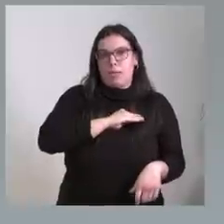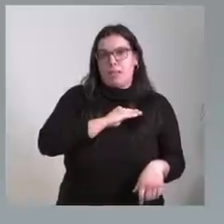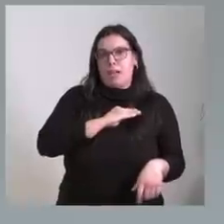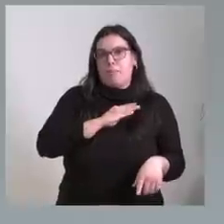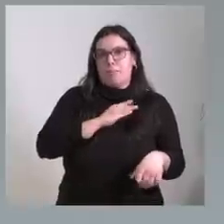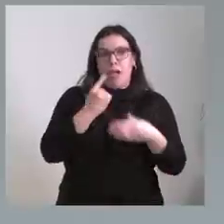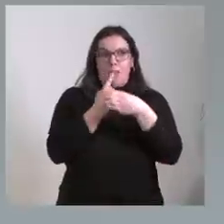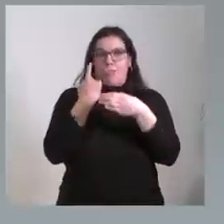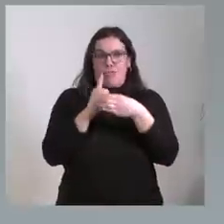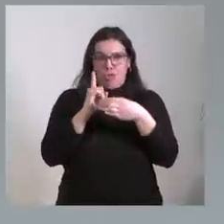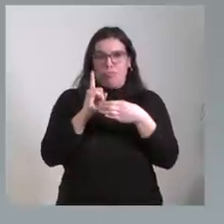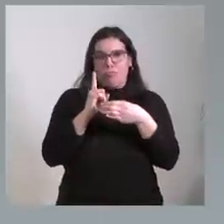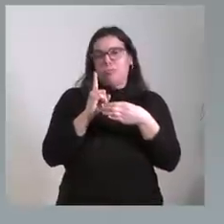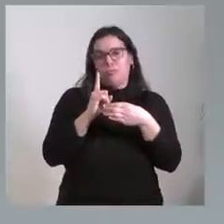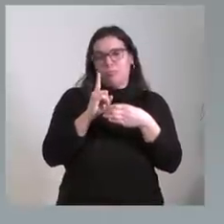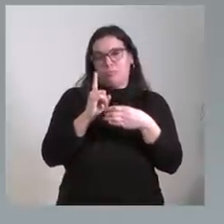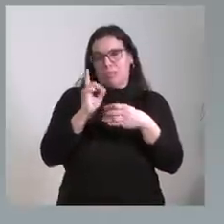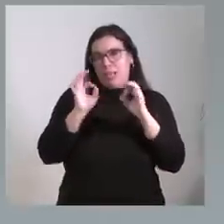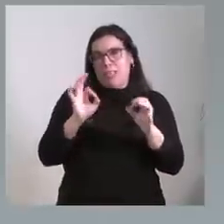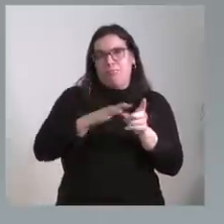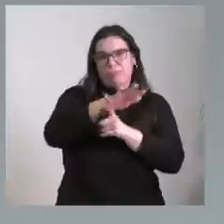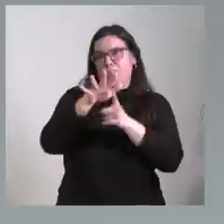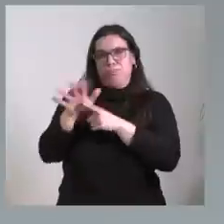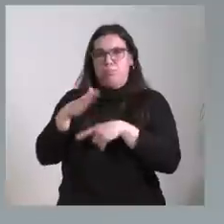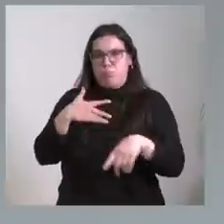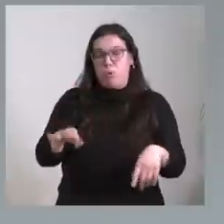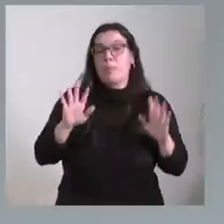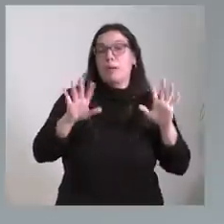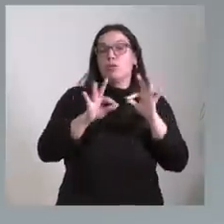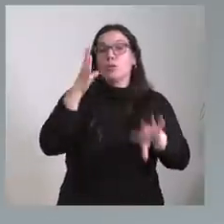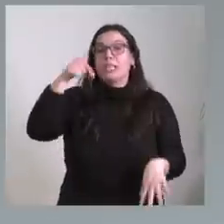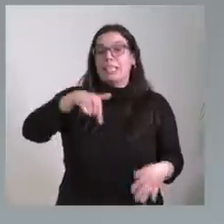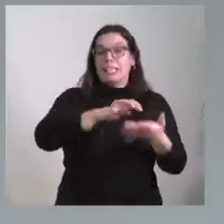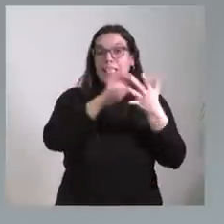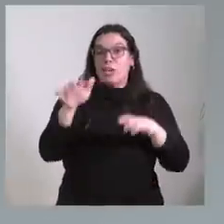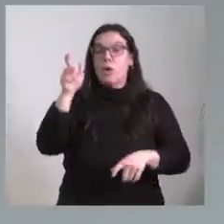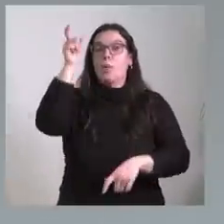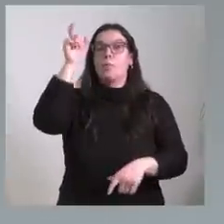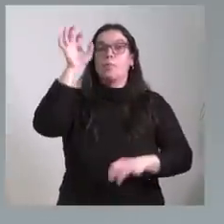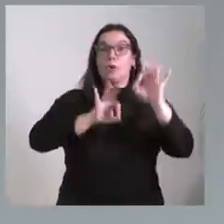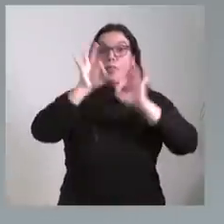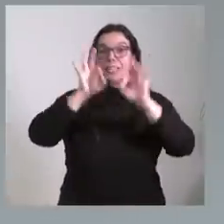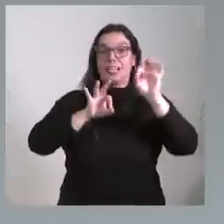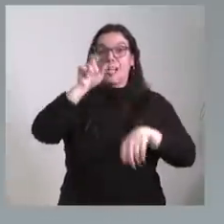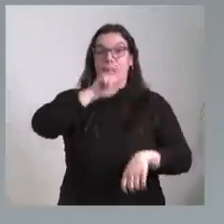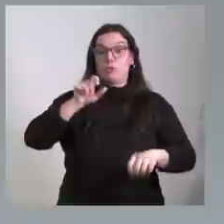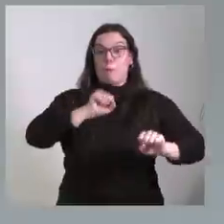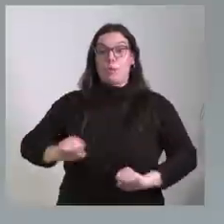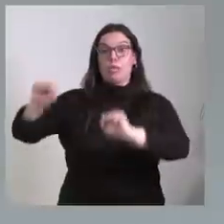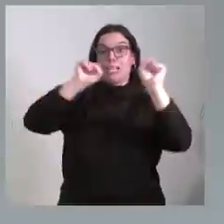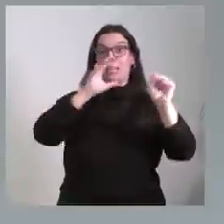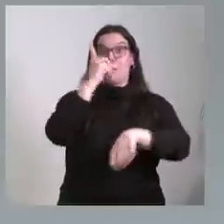tampoco lo son en esta ocasión afortunadamente para nuestra comunidad Autónoma el porcentaje de inmunidad de nuestra población es muy alto